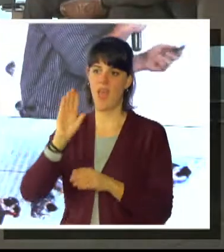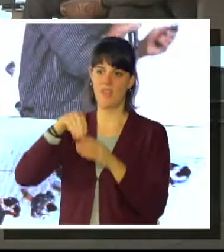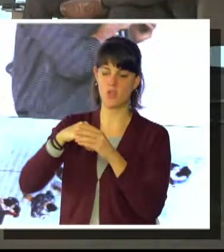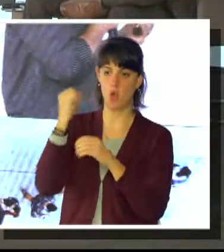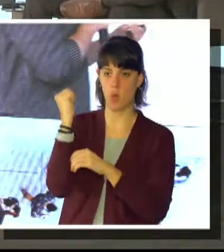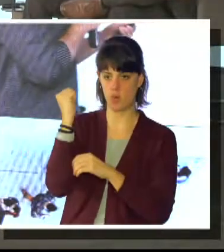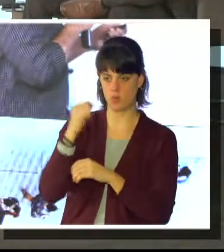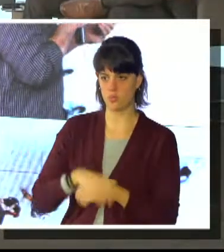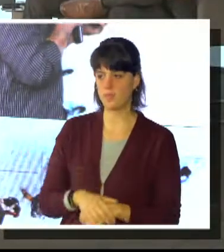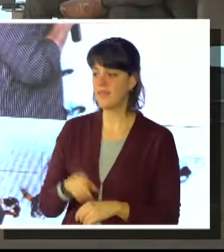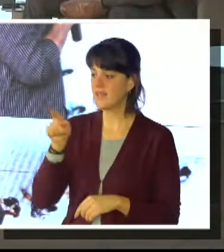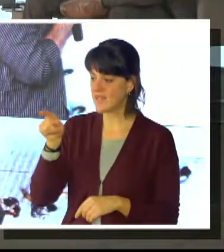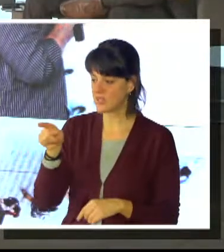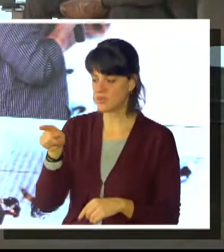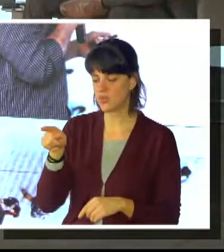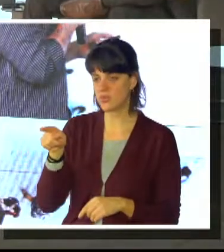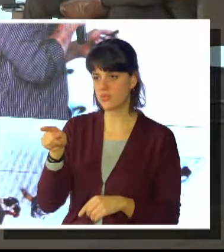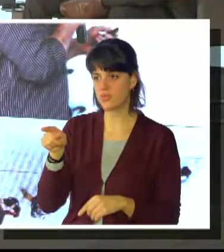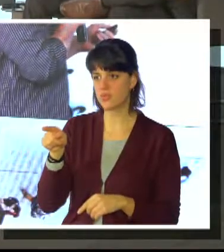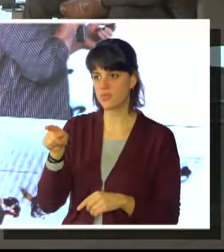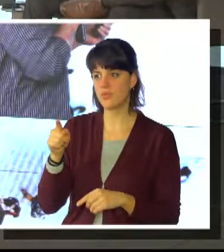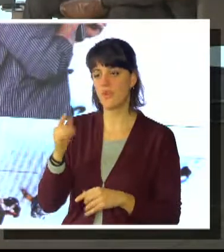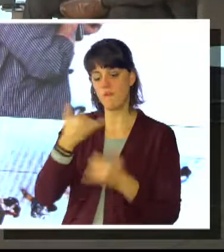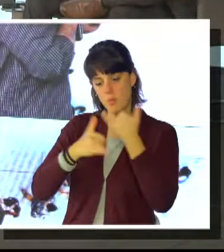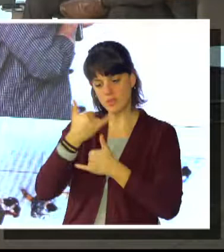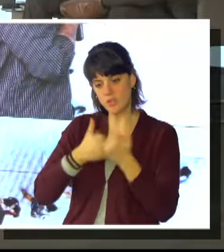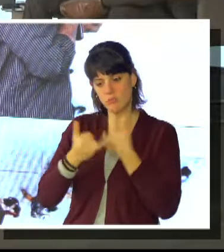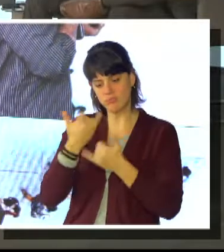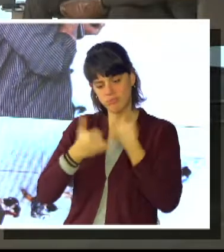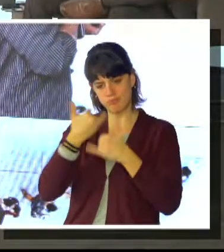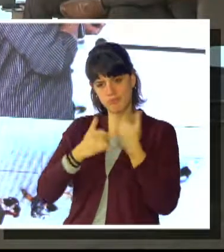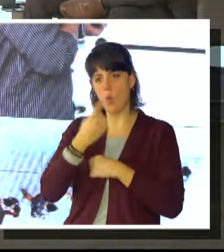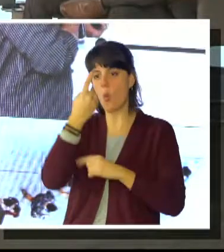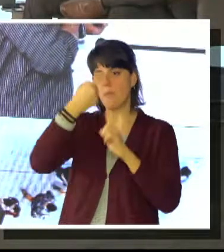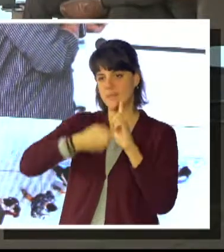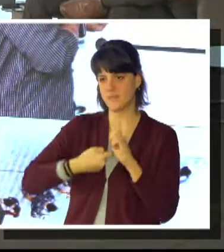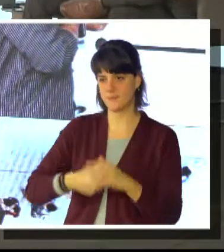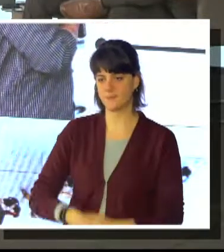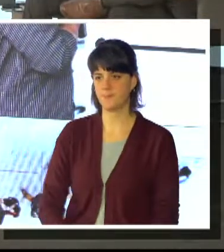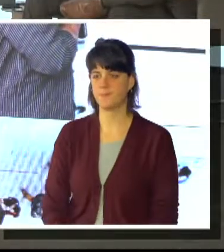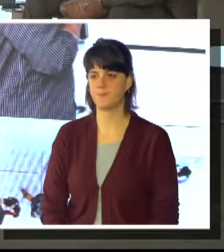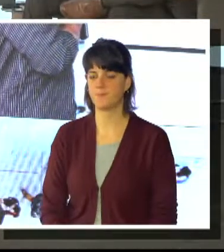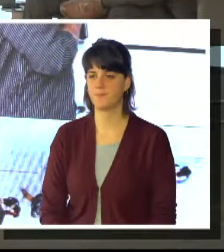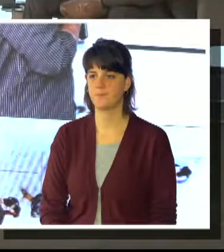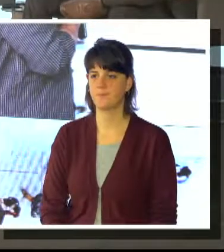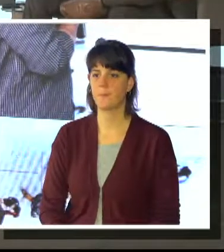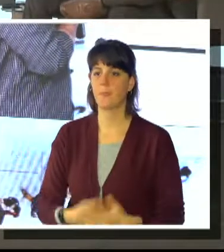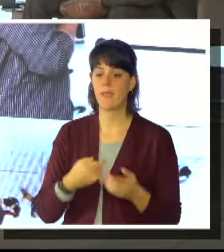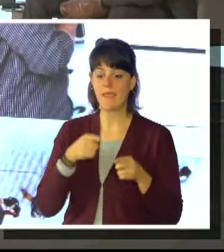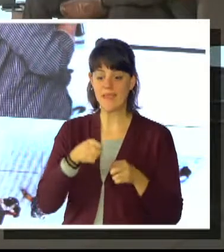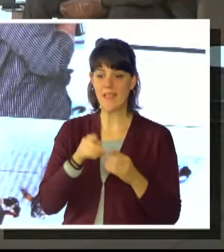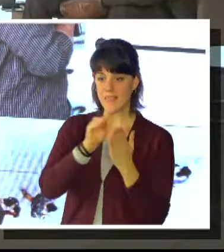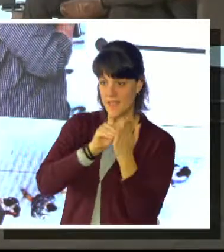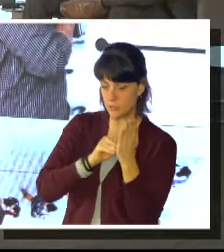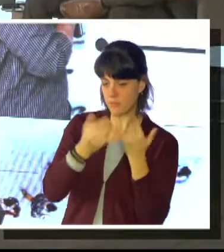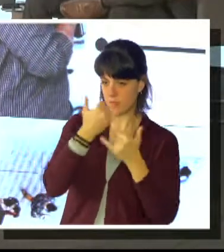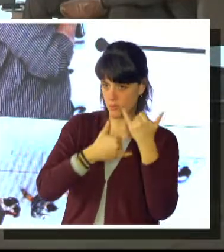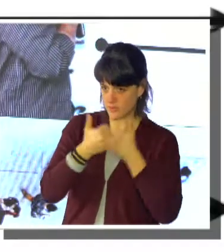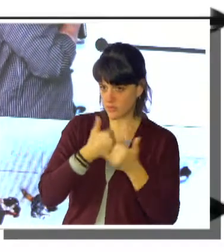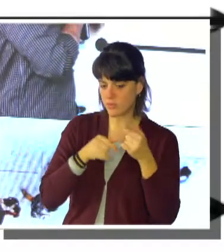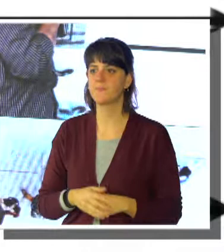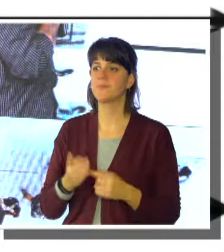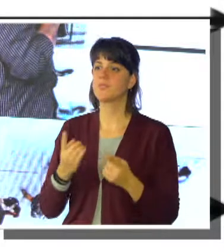los usuarios frecuentes que dijo Martínez? Bueno, son el 27% de las tarjetas son